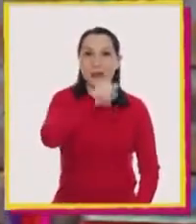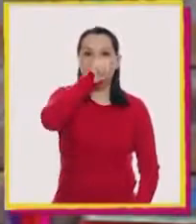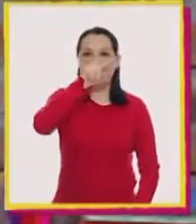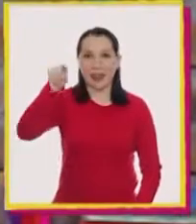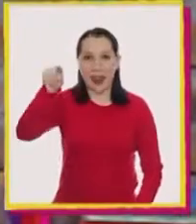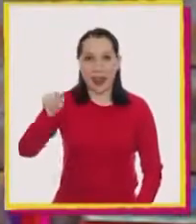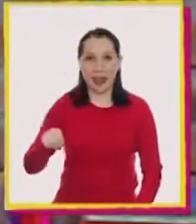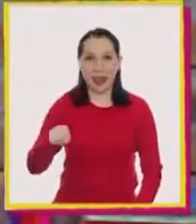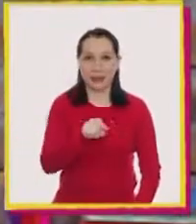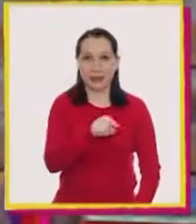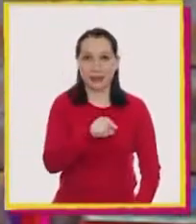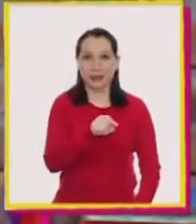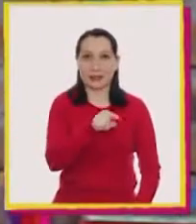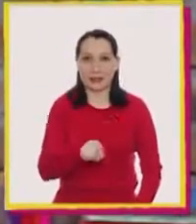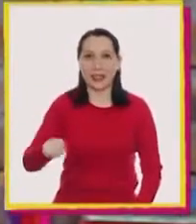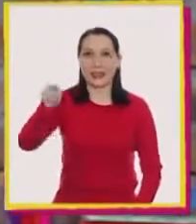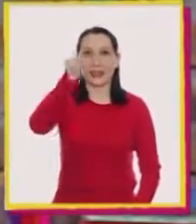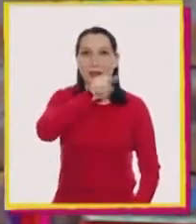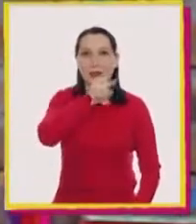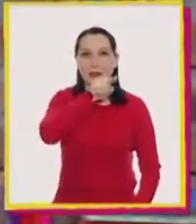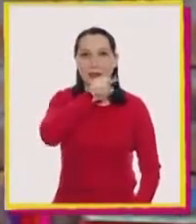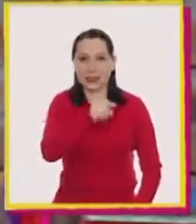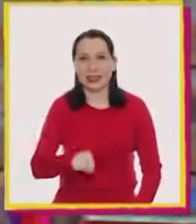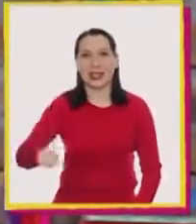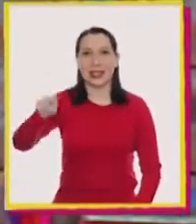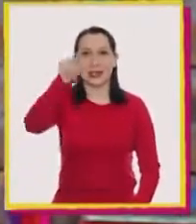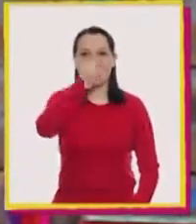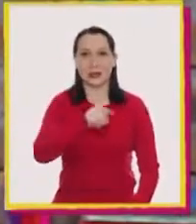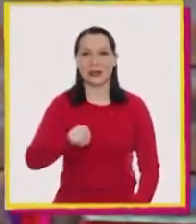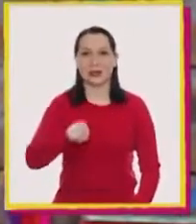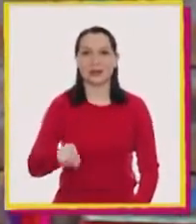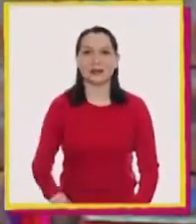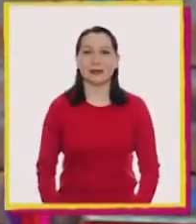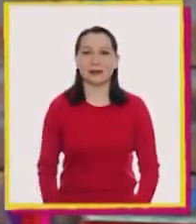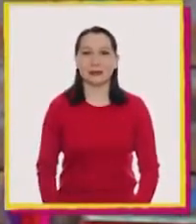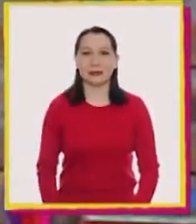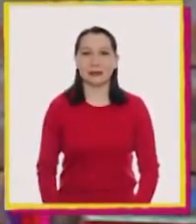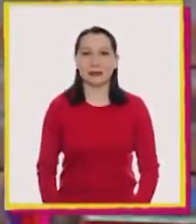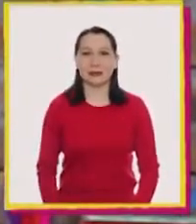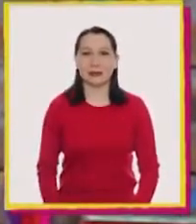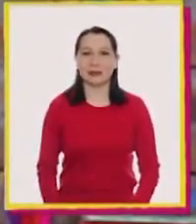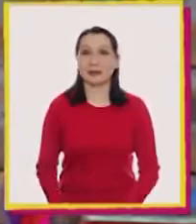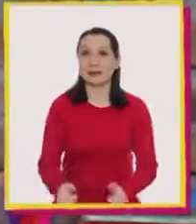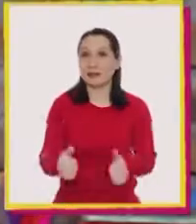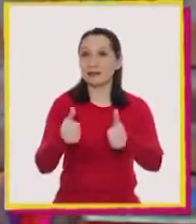Triángulo, cuadrado, círculo y círculo.